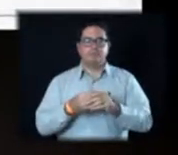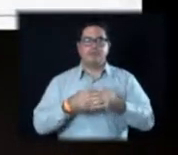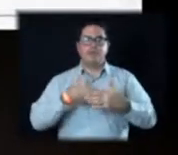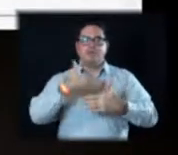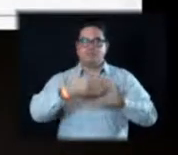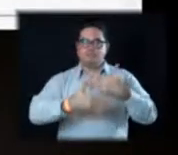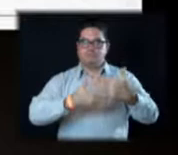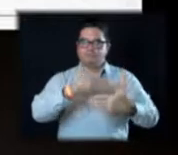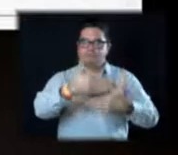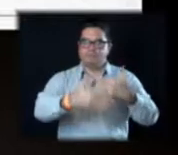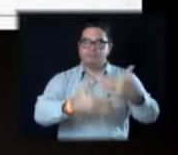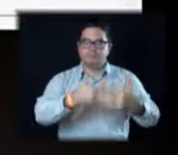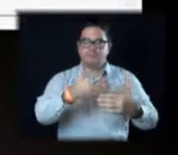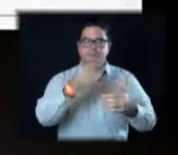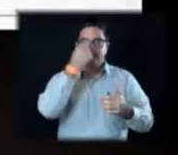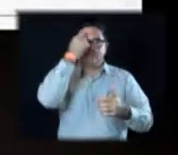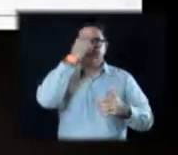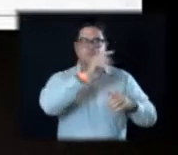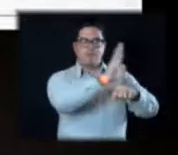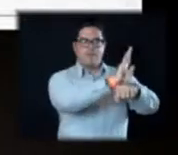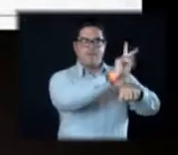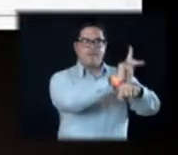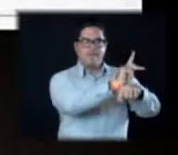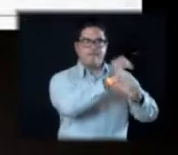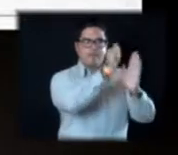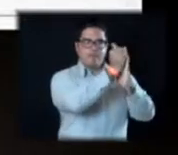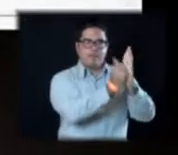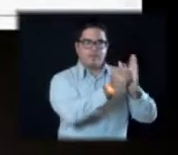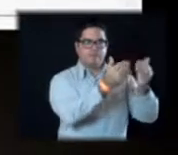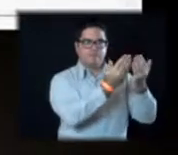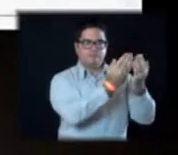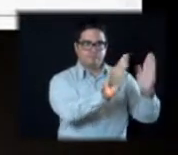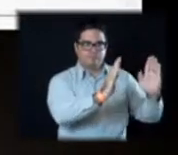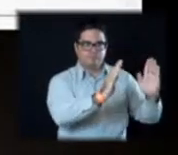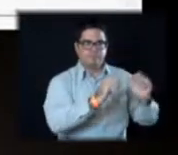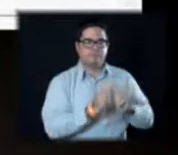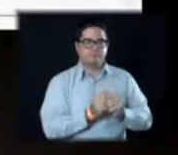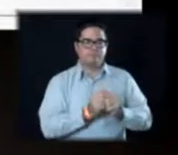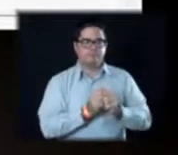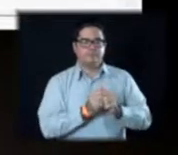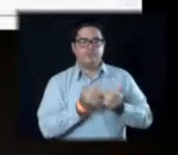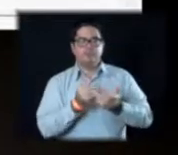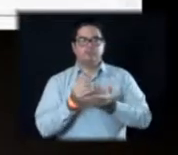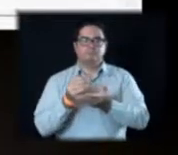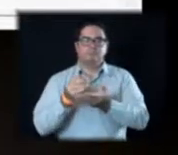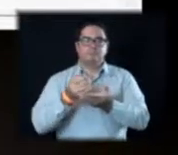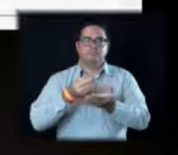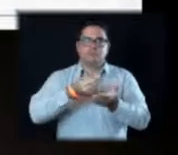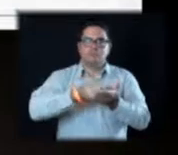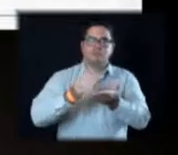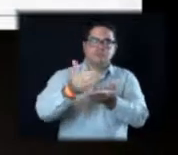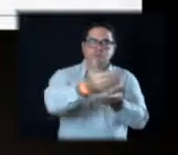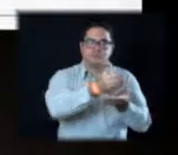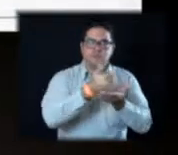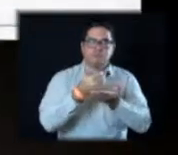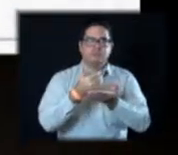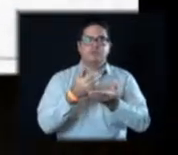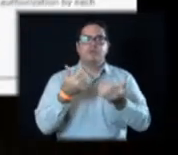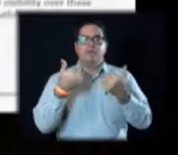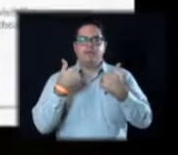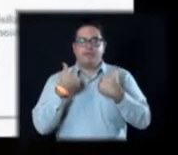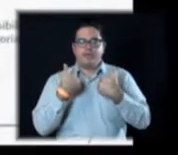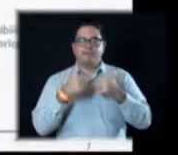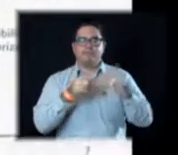Esto muestra el proceso que existe actualmente para abrir las cuentas de bancos a nivel de gobierno central. El Departamento del Tesoro,